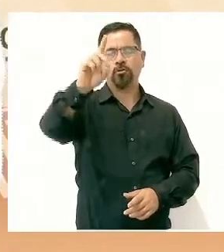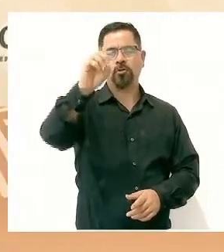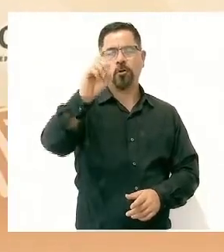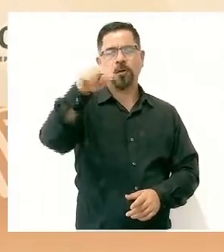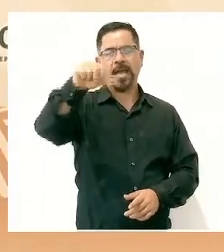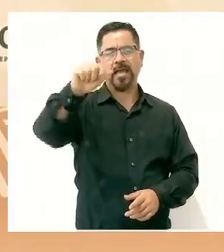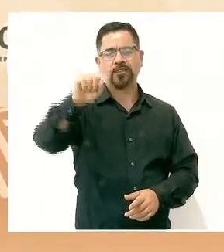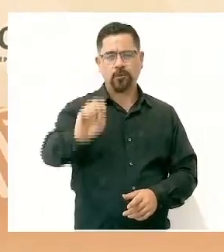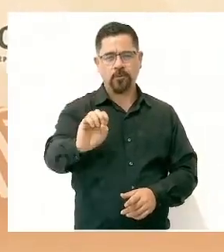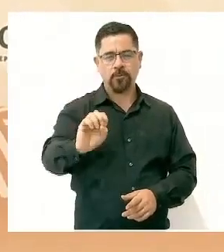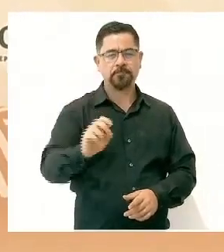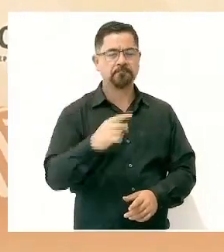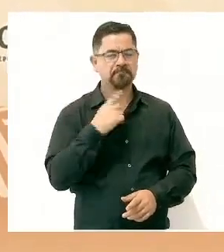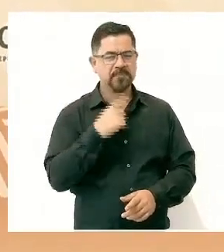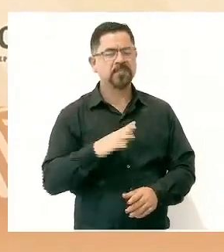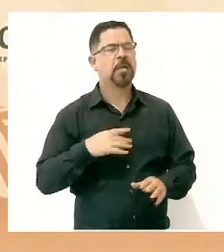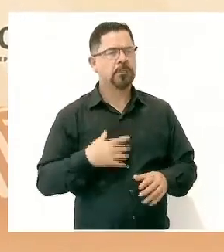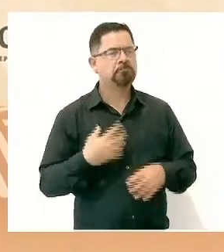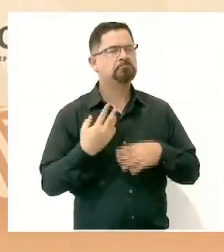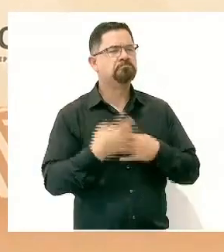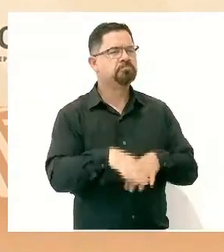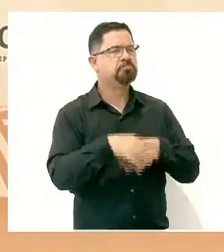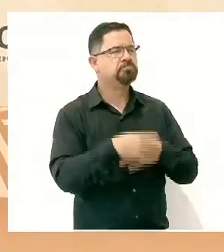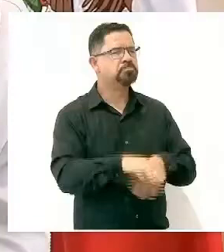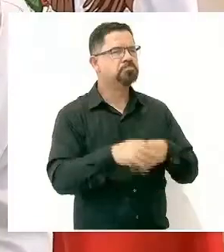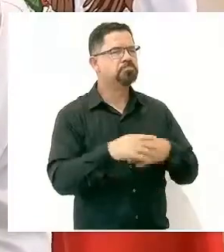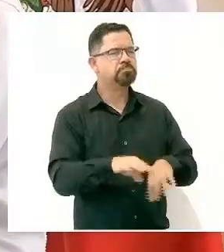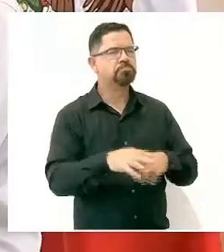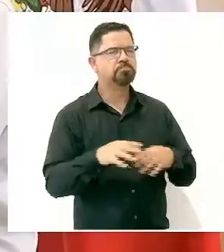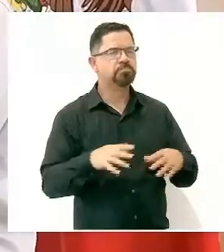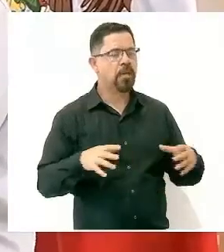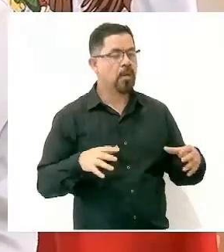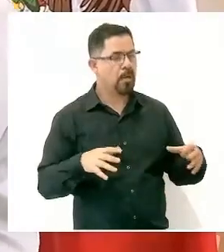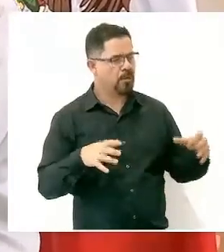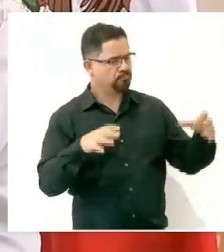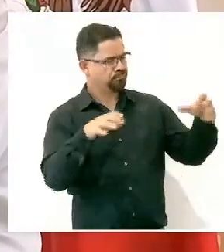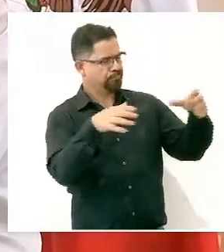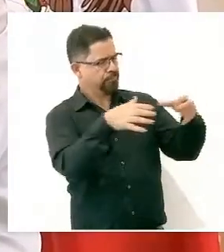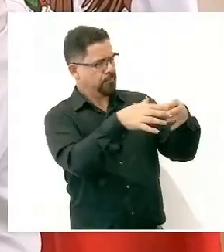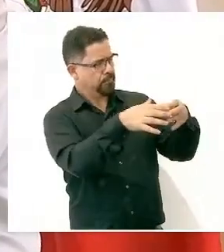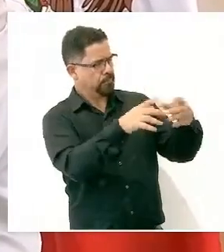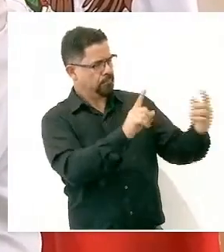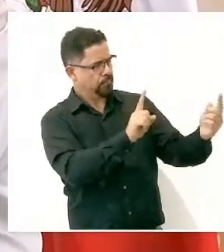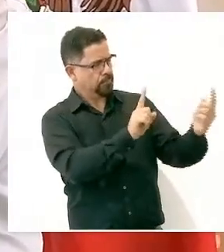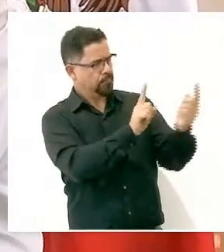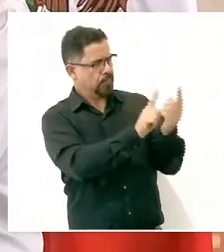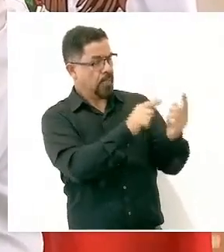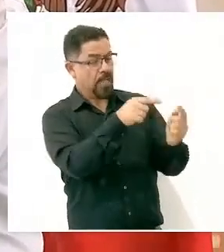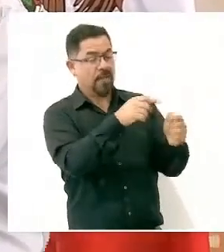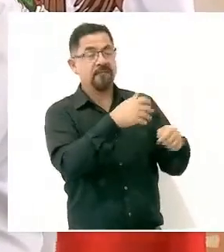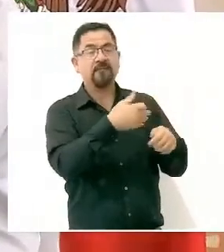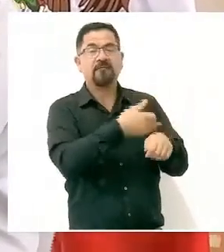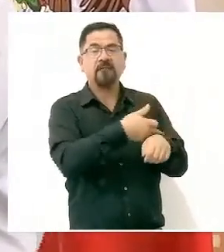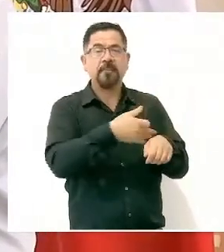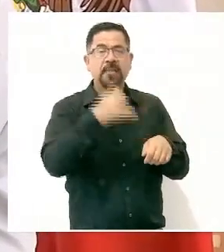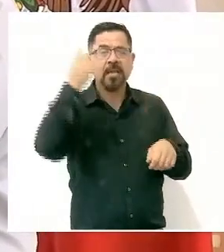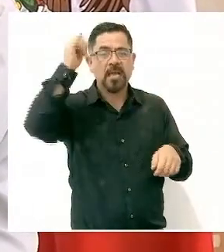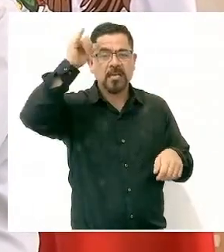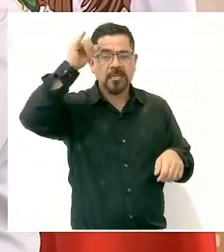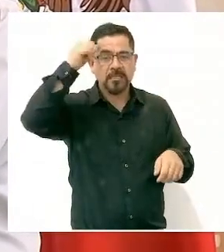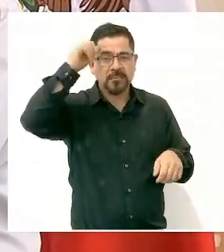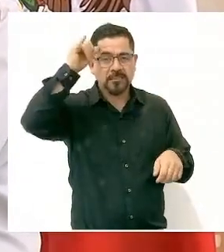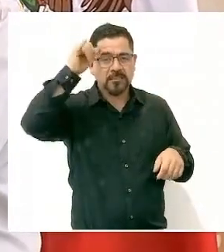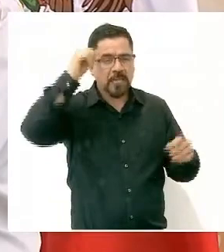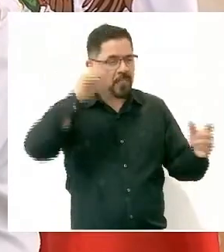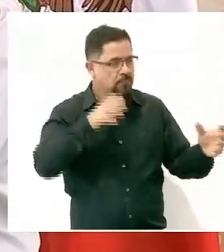campaña lo encontró un grupo de familias yaquis en el sur de